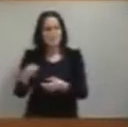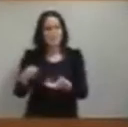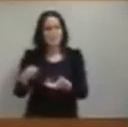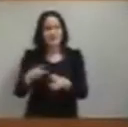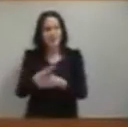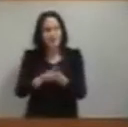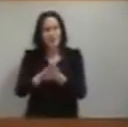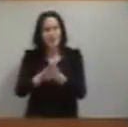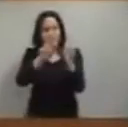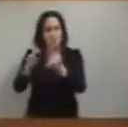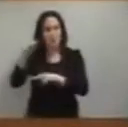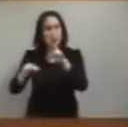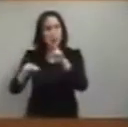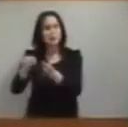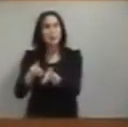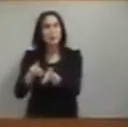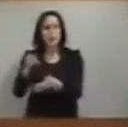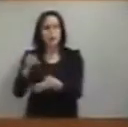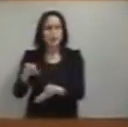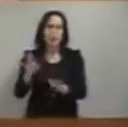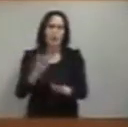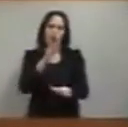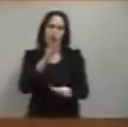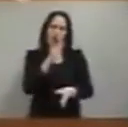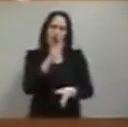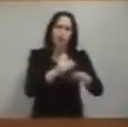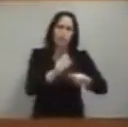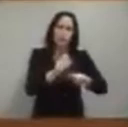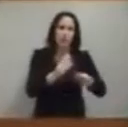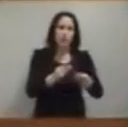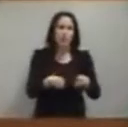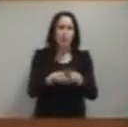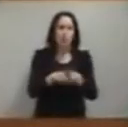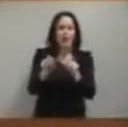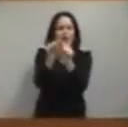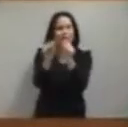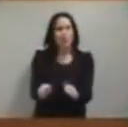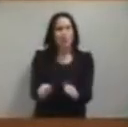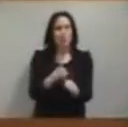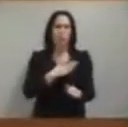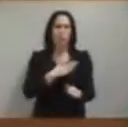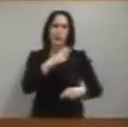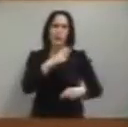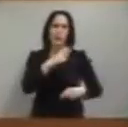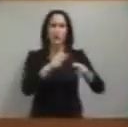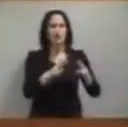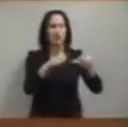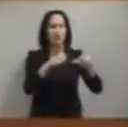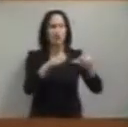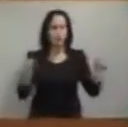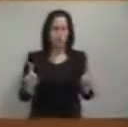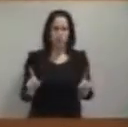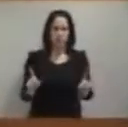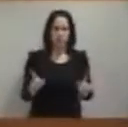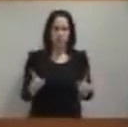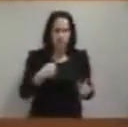sinceramente no me gustaría que lo utilizásemos o que alguien lo utilizase como ejemplo para el urbanismo que queremos para Asturias. Por lo menos